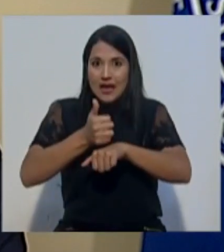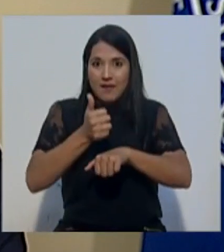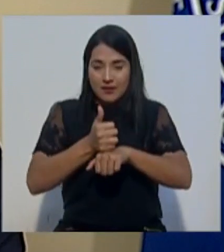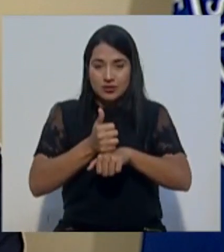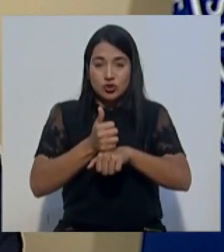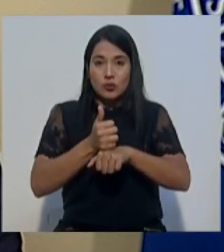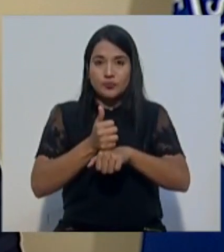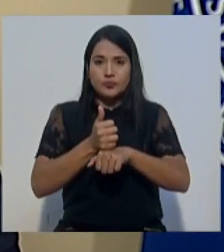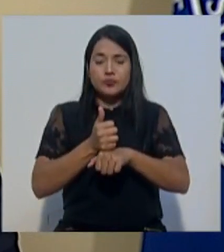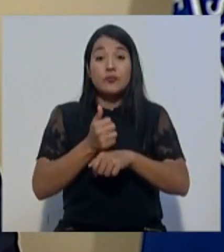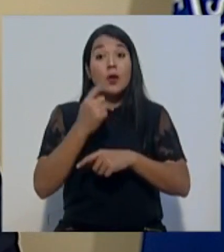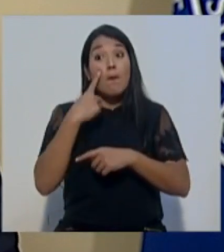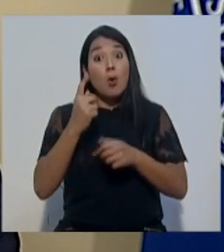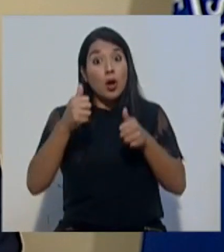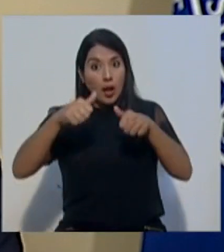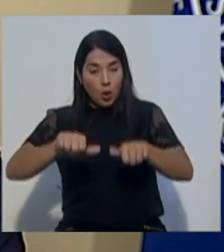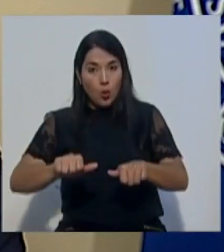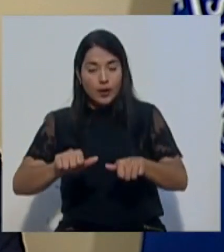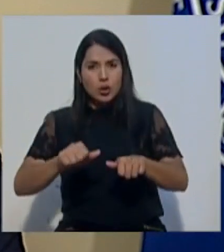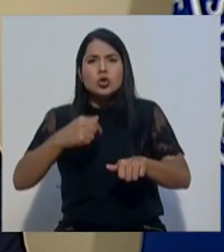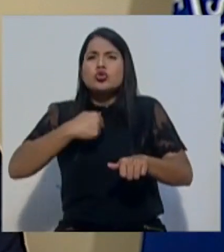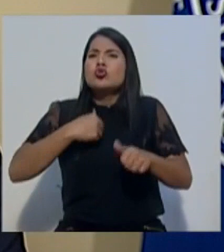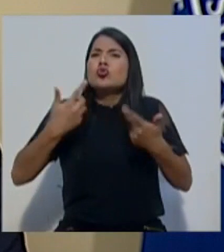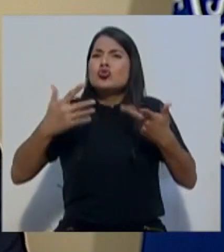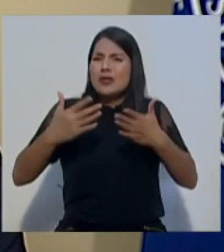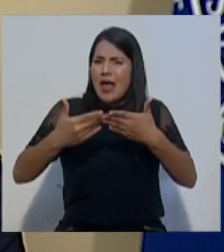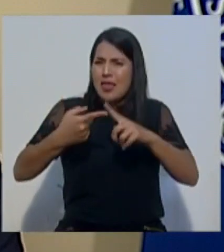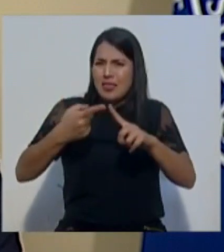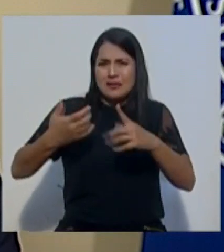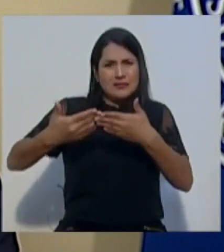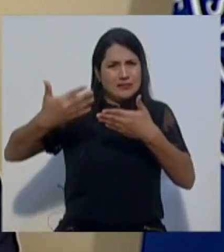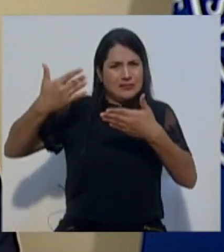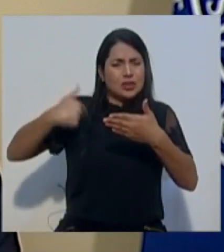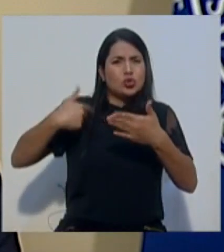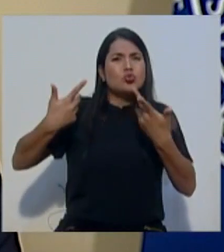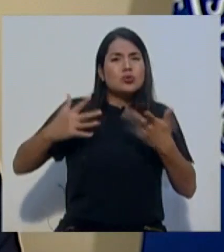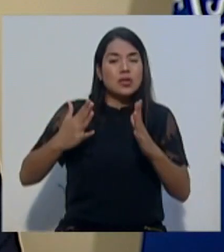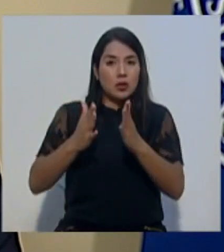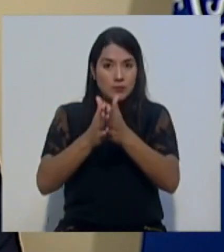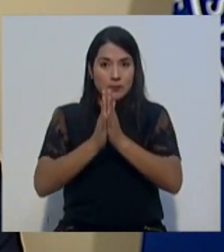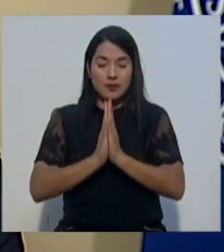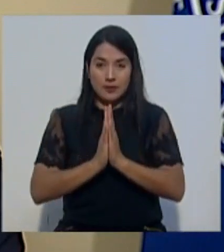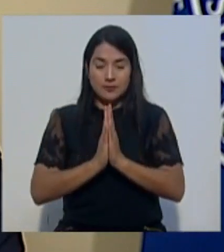se discutió? Y no solo por el acuerdo, esto yo lo he pedido de tiempo atrás.